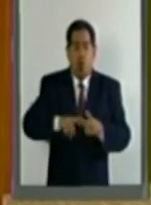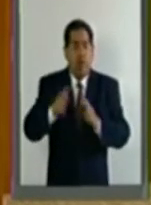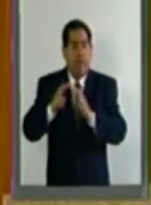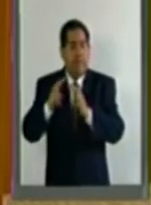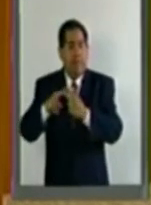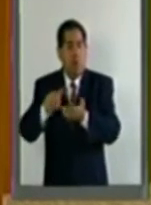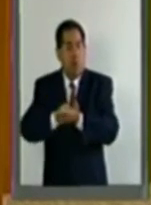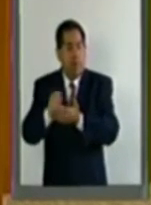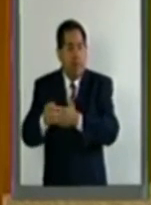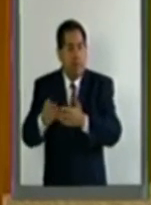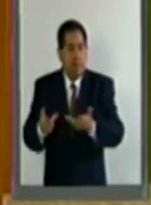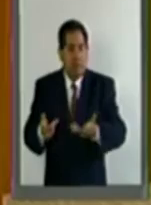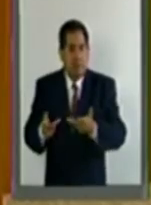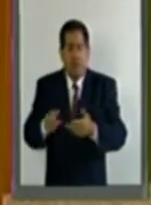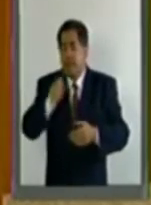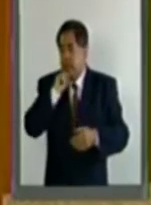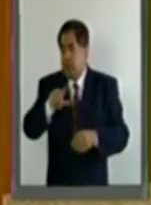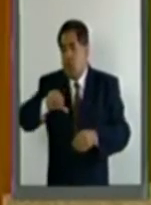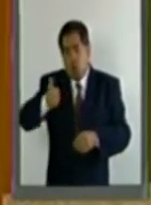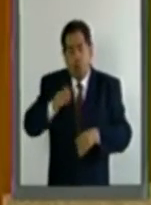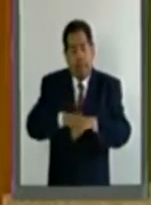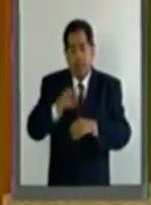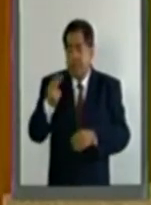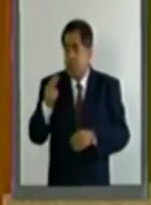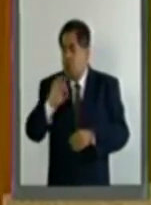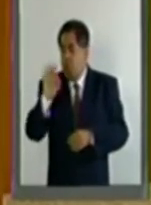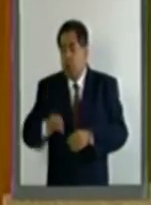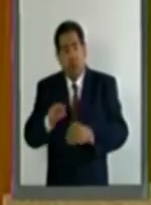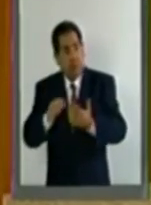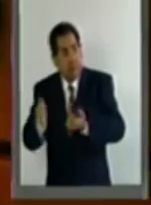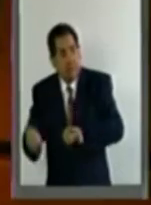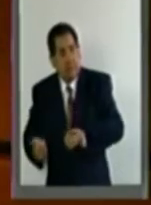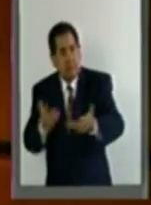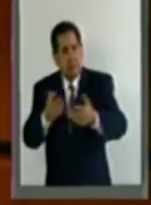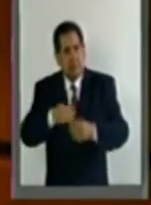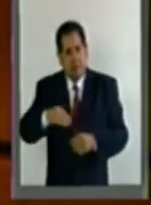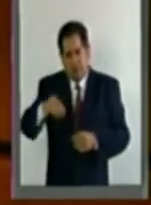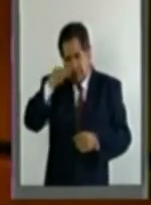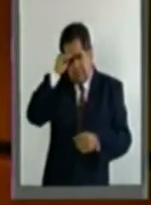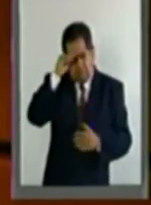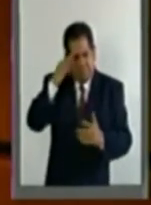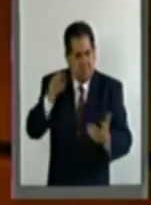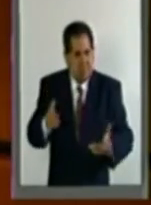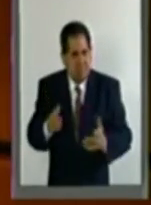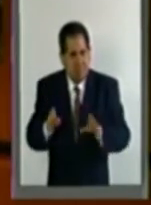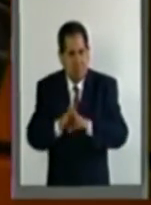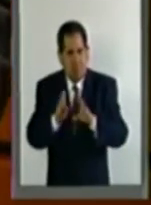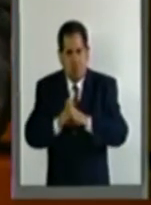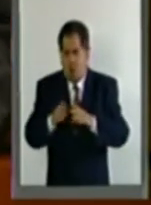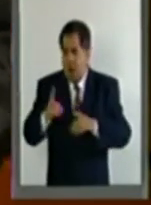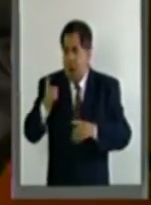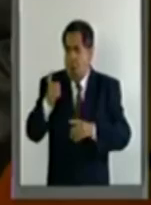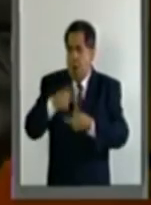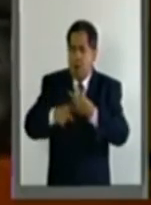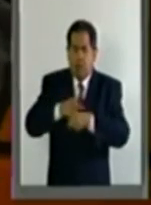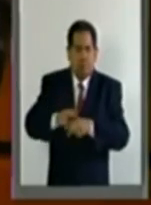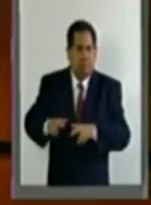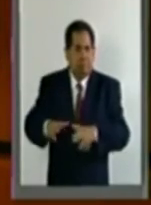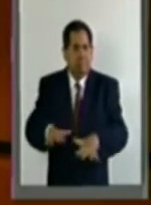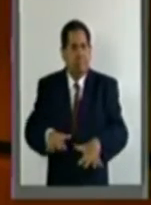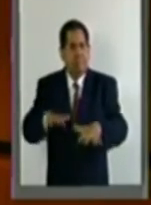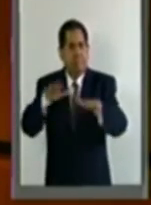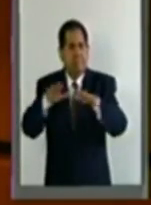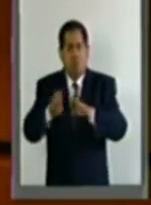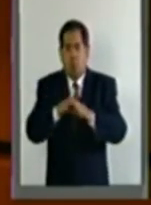Tamaulipas, otro 25%, considerando los afluentes como